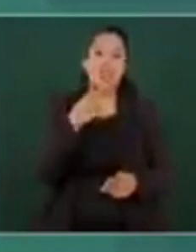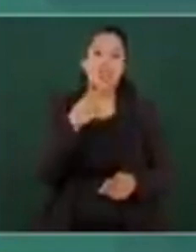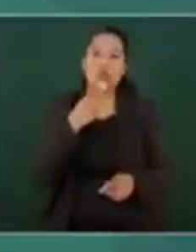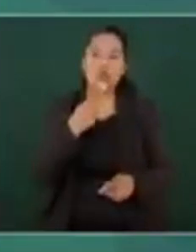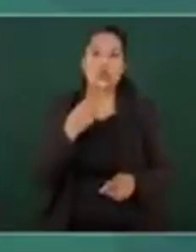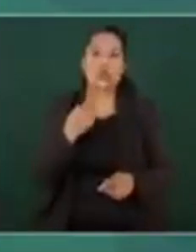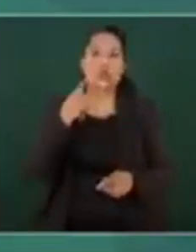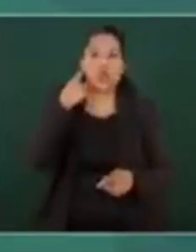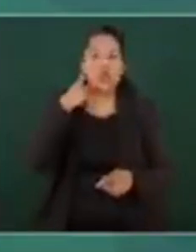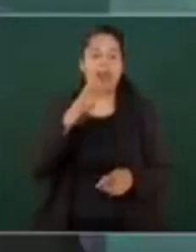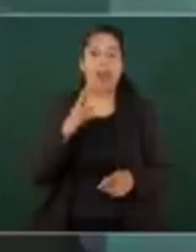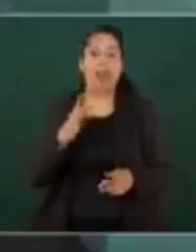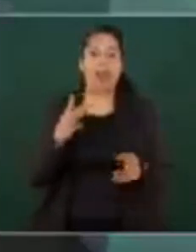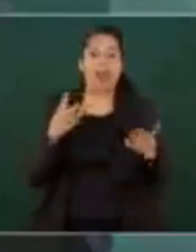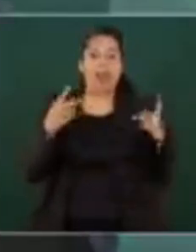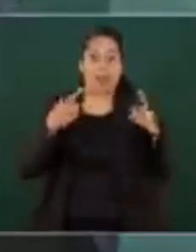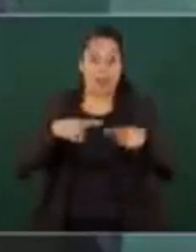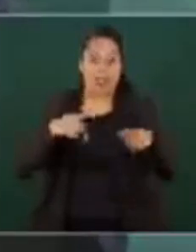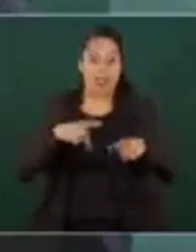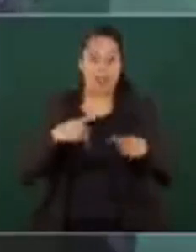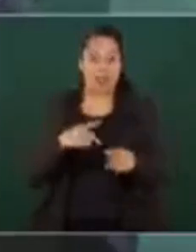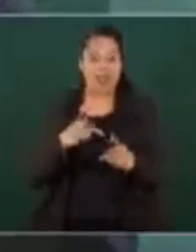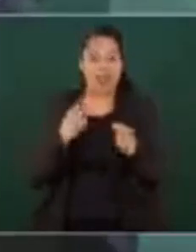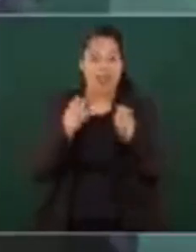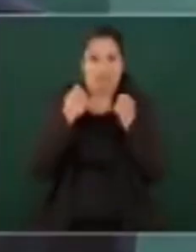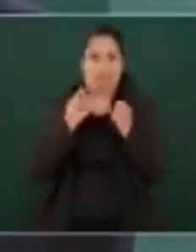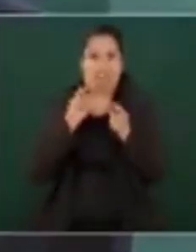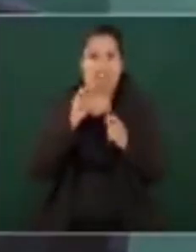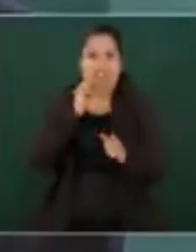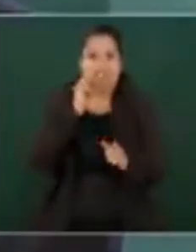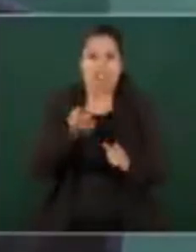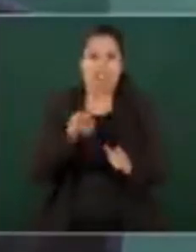violadores tenaces de los derechos humanos,